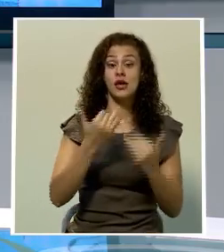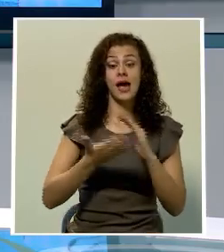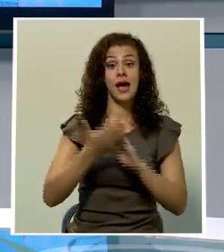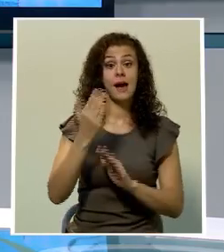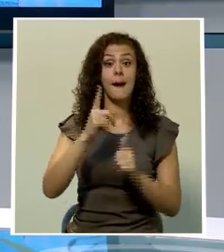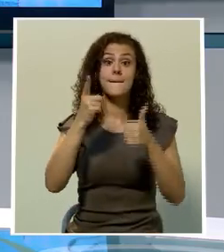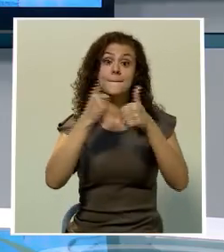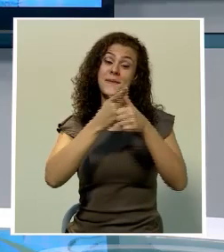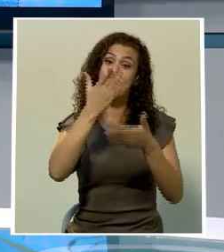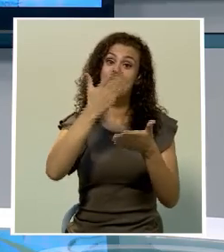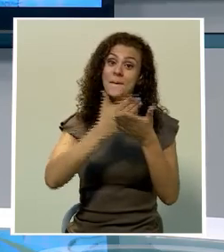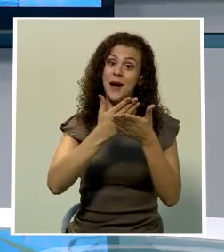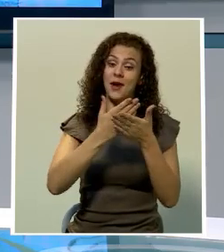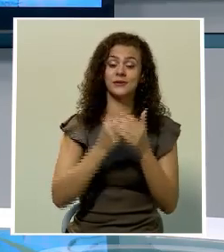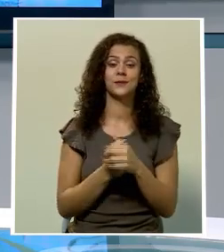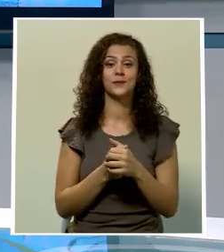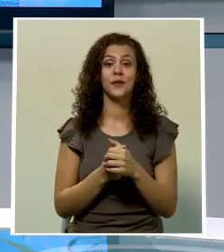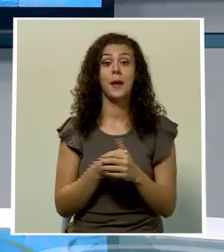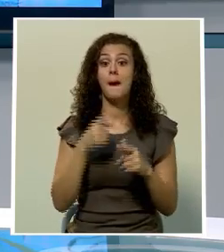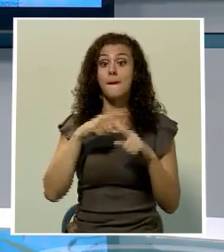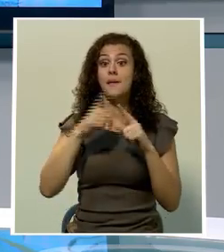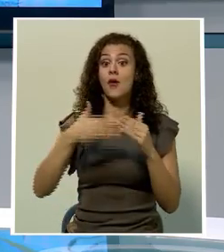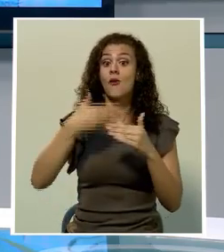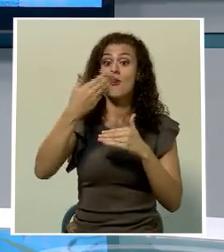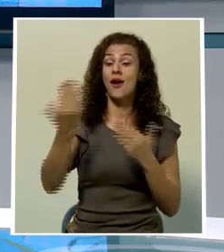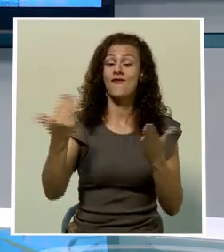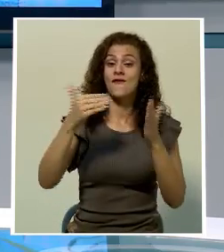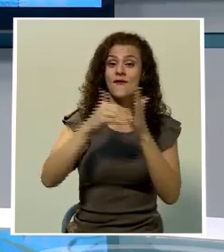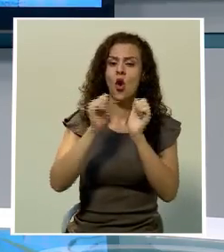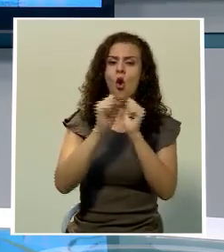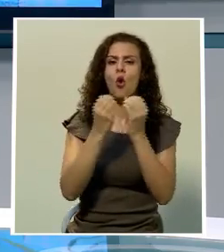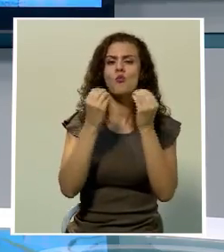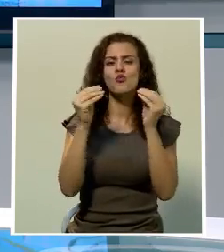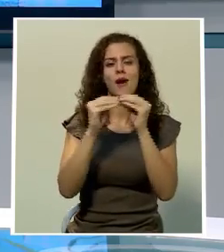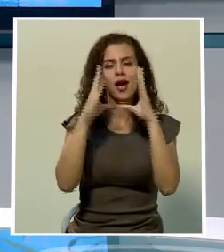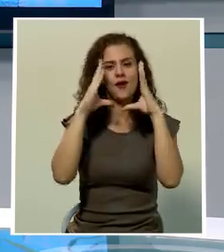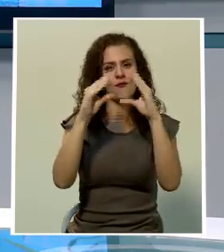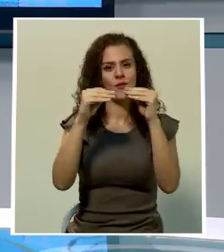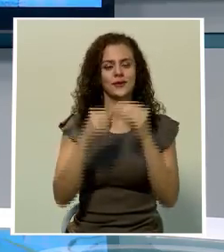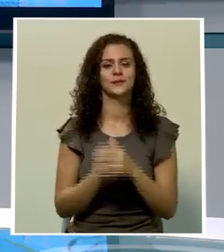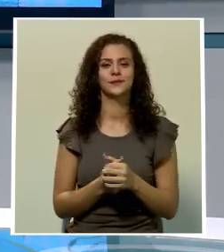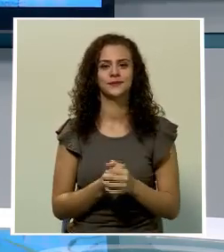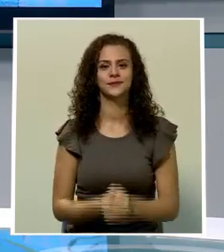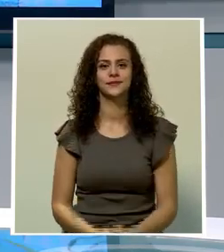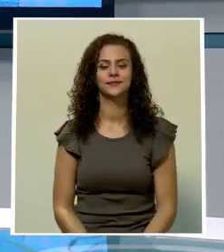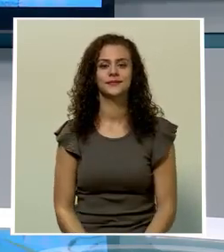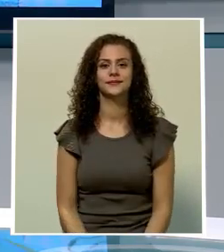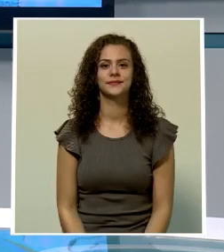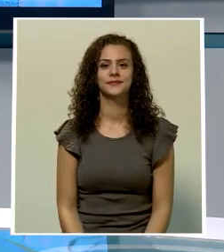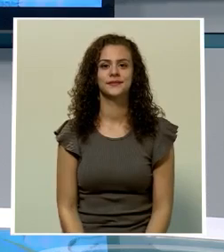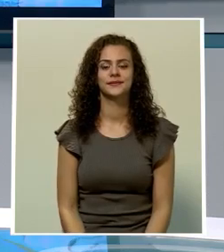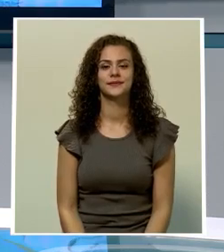vamos a la primera pausa comercial, pero enseguida regresamos con mucha más información.